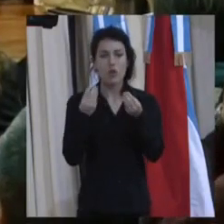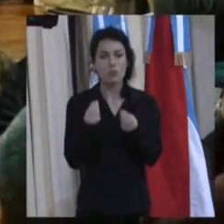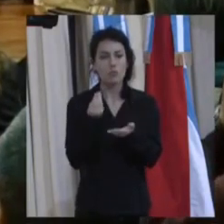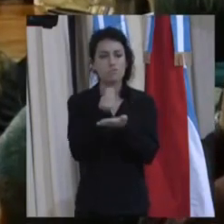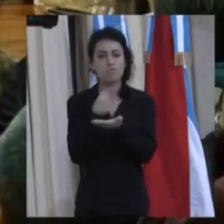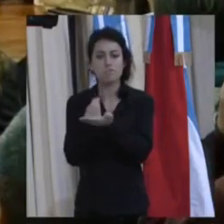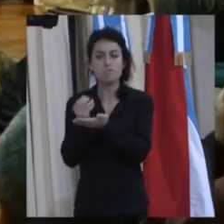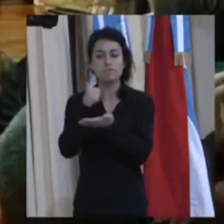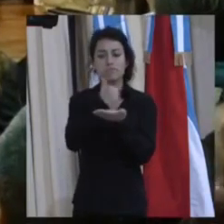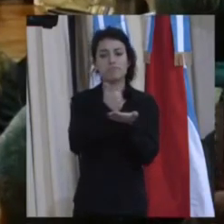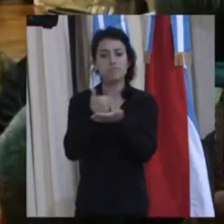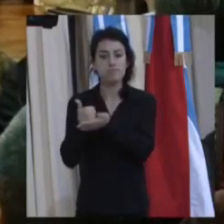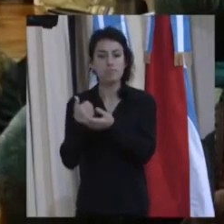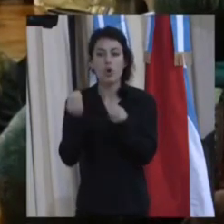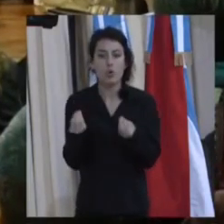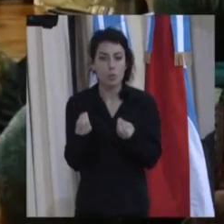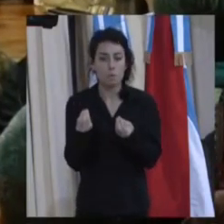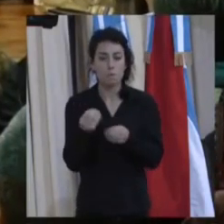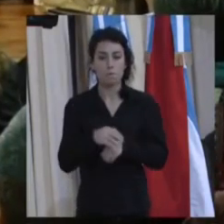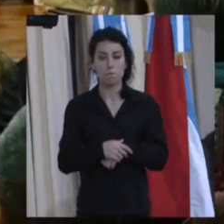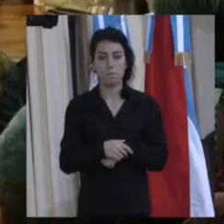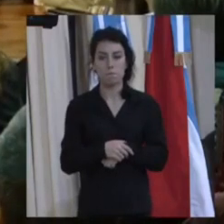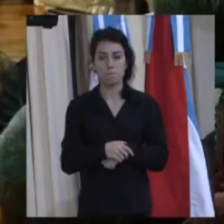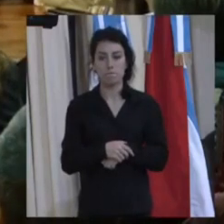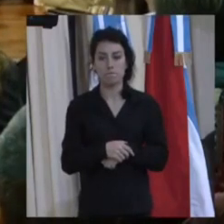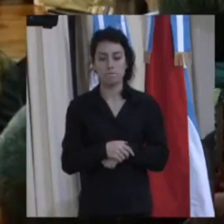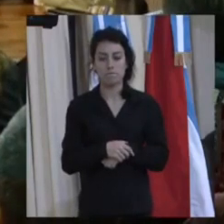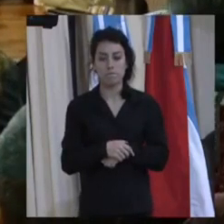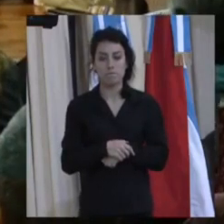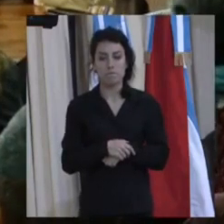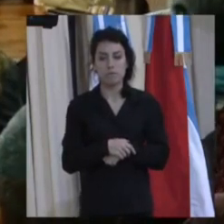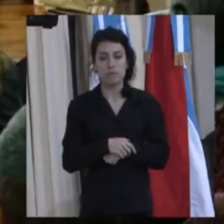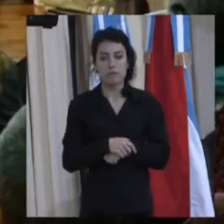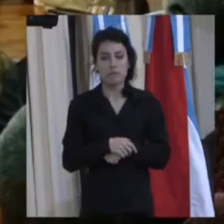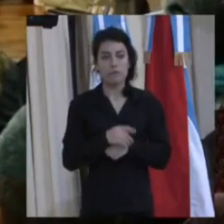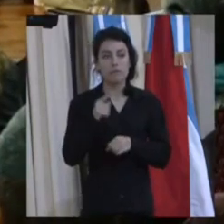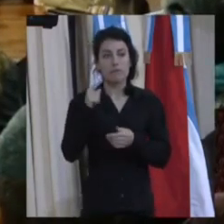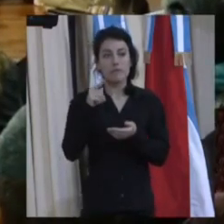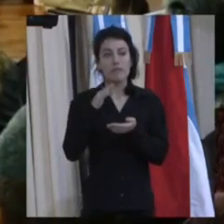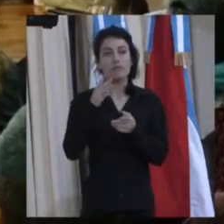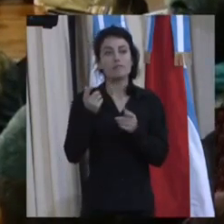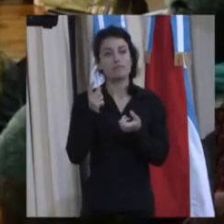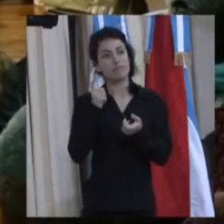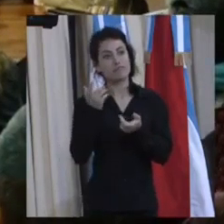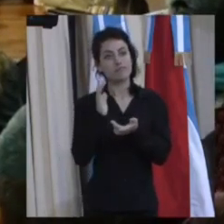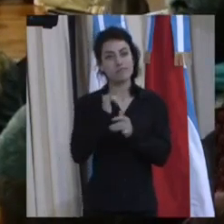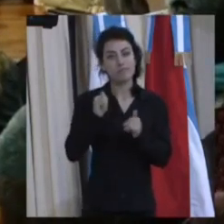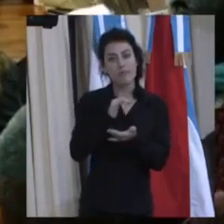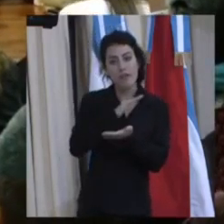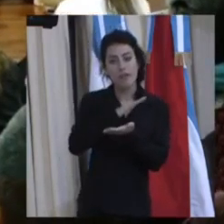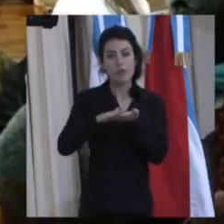los actores. Vamos a señalar que, en ese sentido, parte de la novedad es que esta fue la CRES más